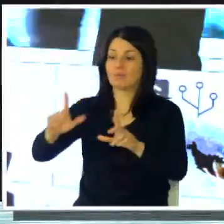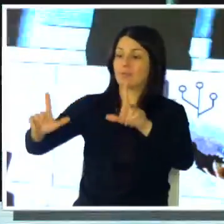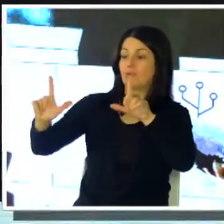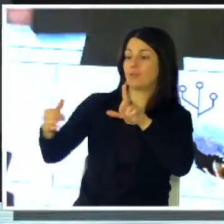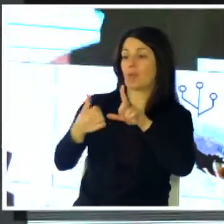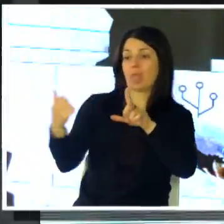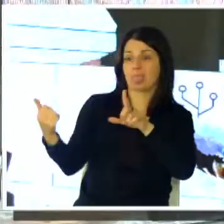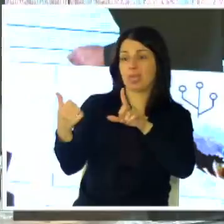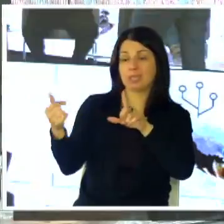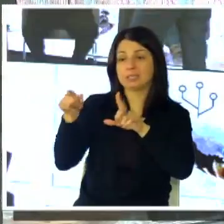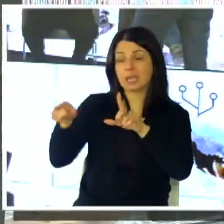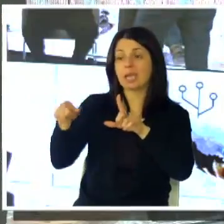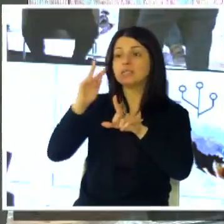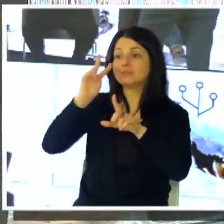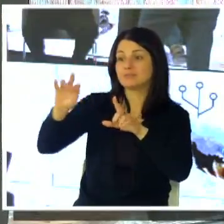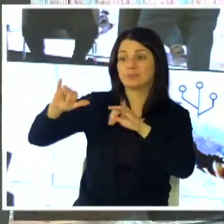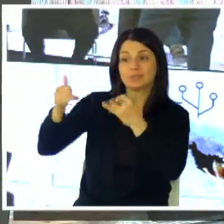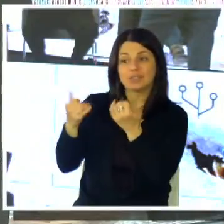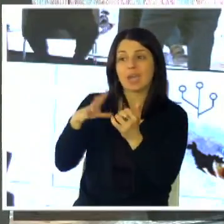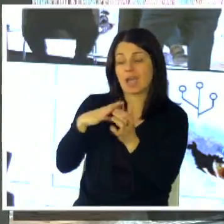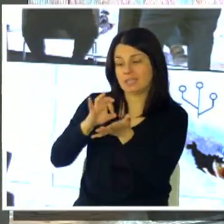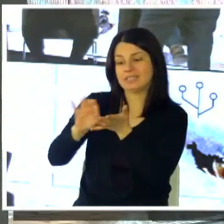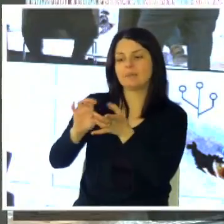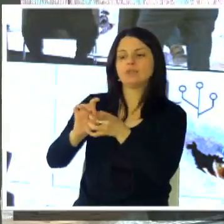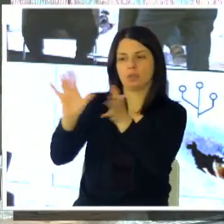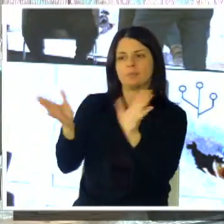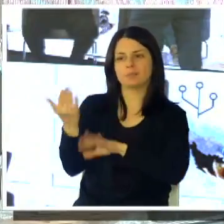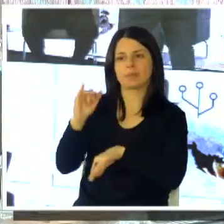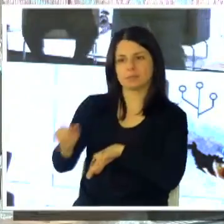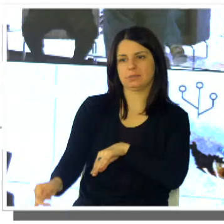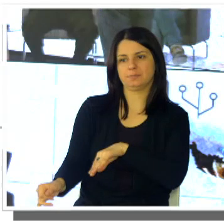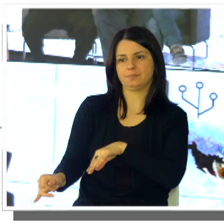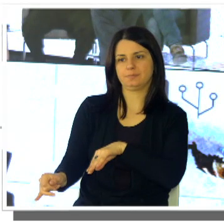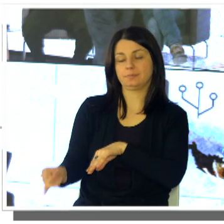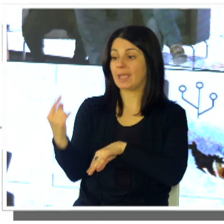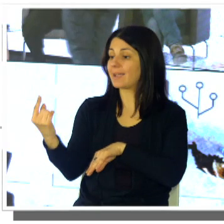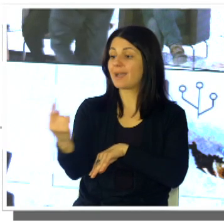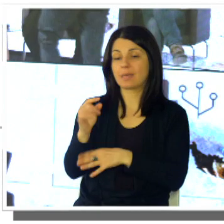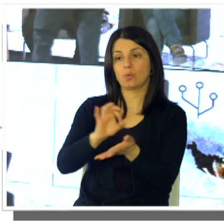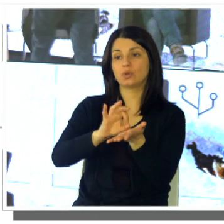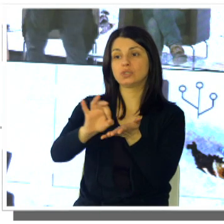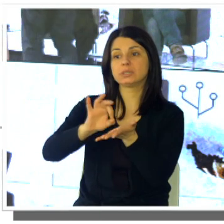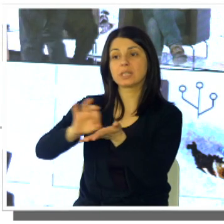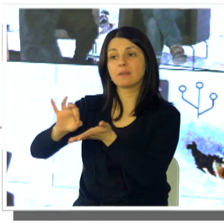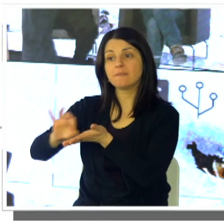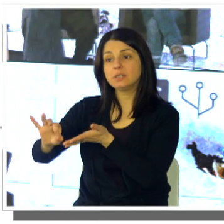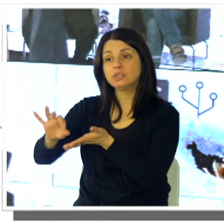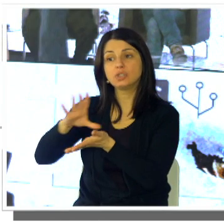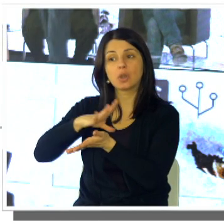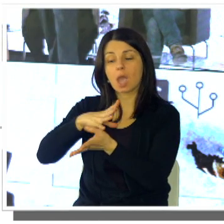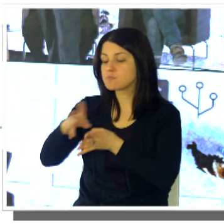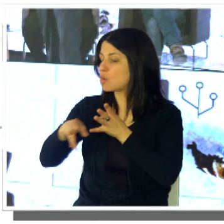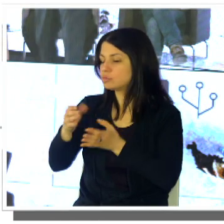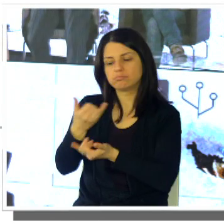de la derecha, en el cual ya tenemos servicios más independientes, cada uno de los servicios tiene su motor de